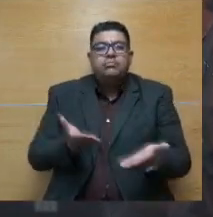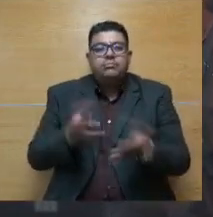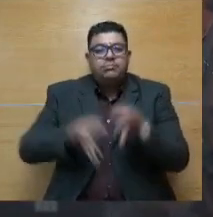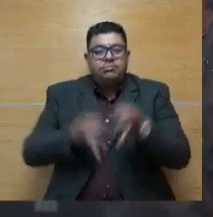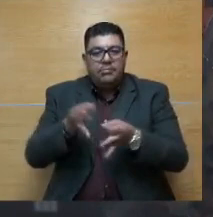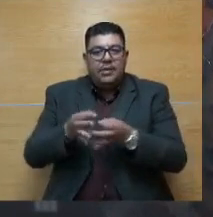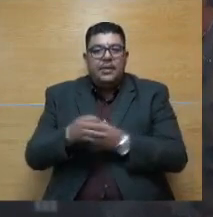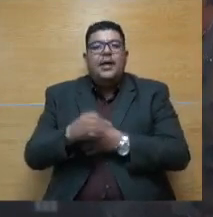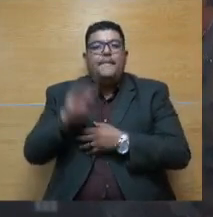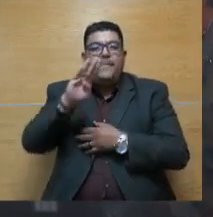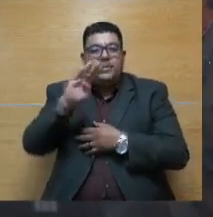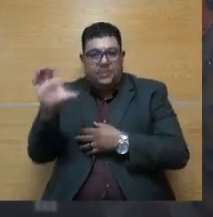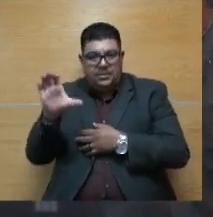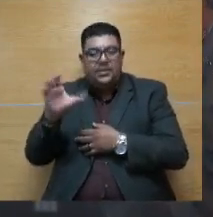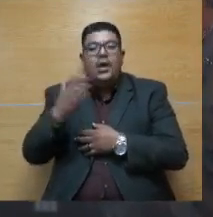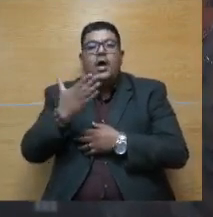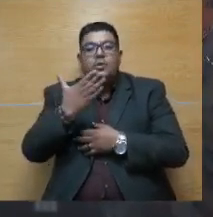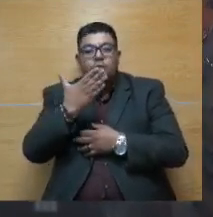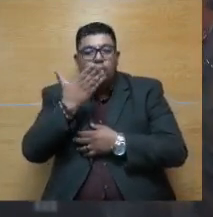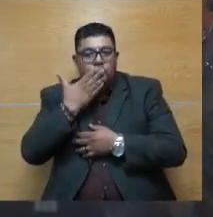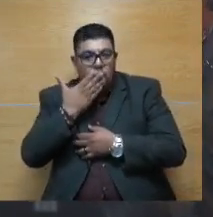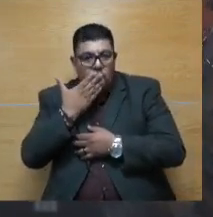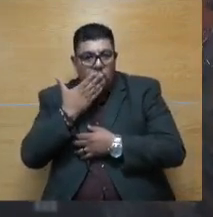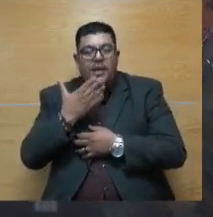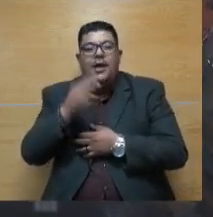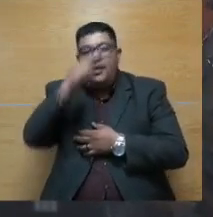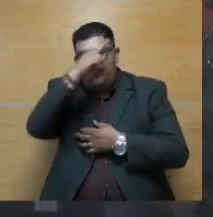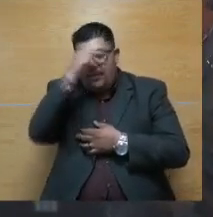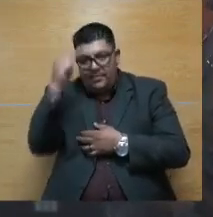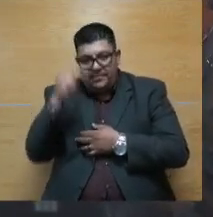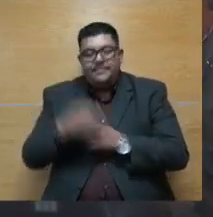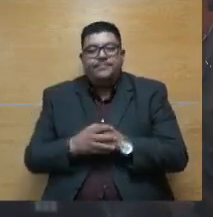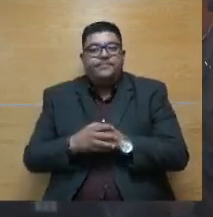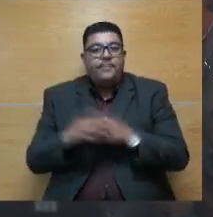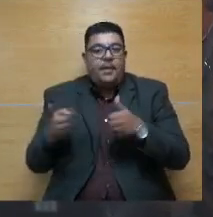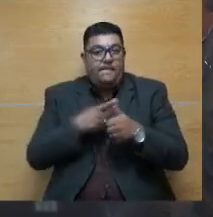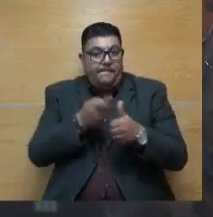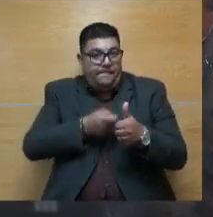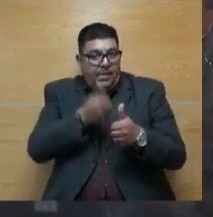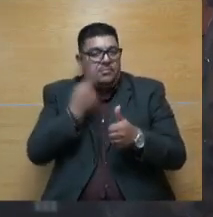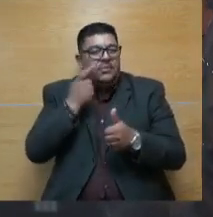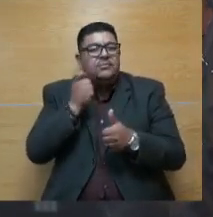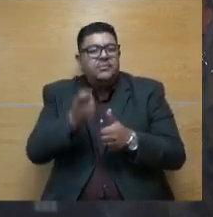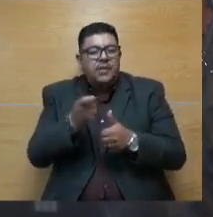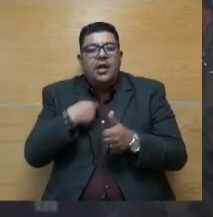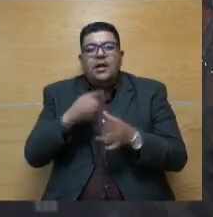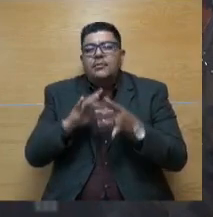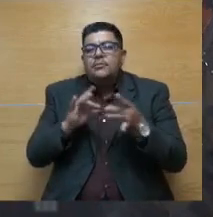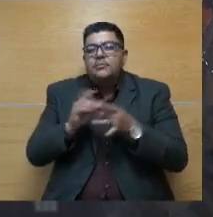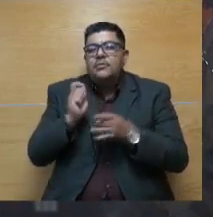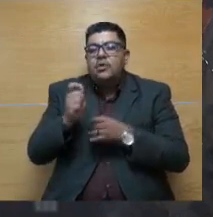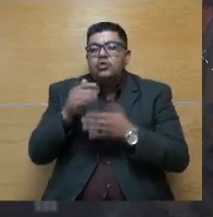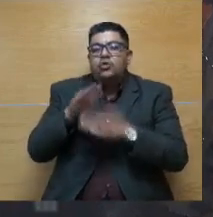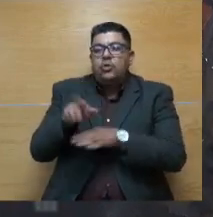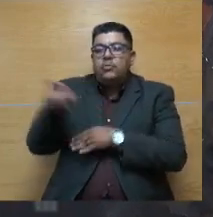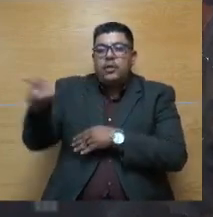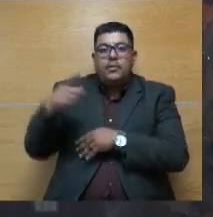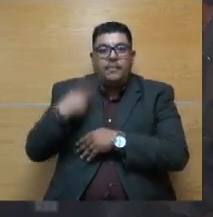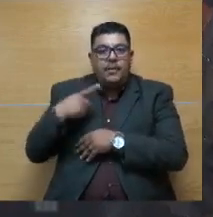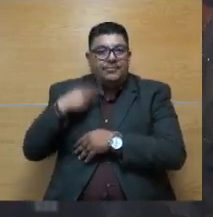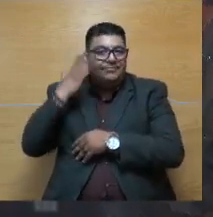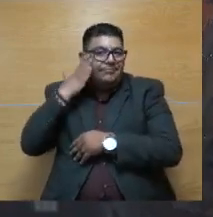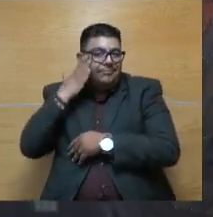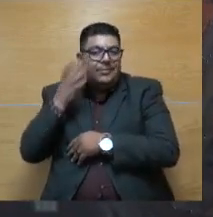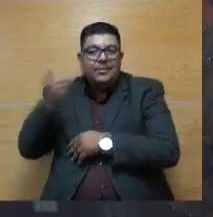Nayarit en el primer juicio se resolverá un tema referente a la legalidad de la remoción de la titular del área del